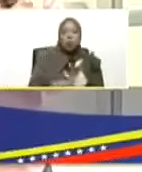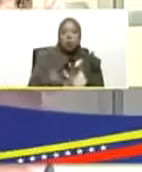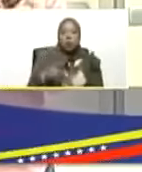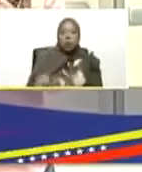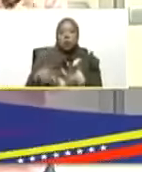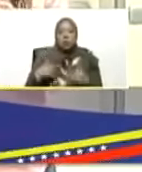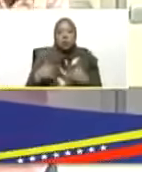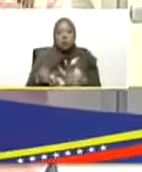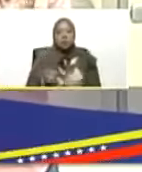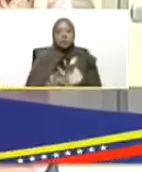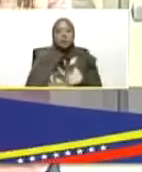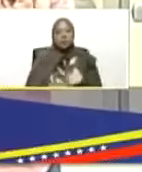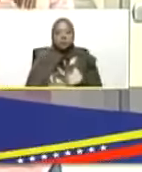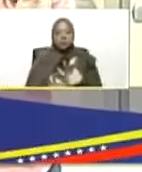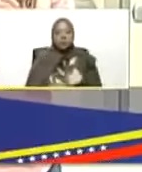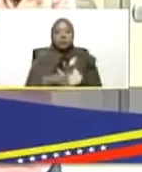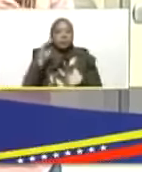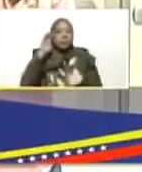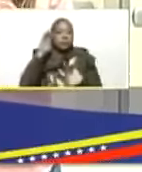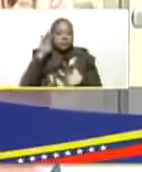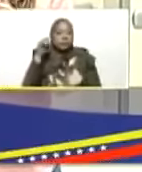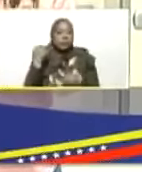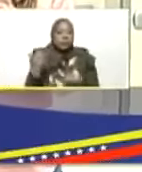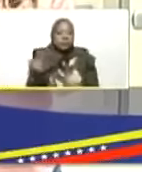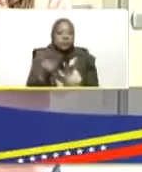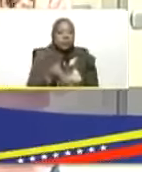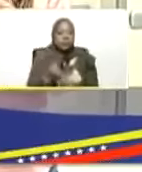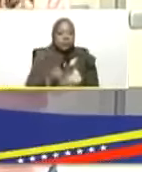la salud. Aquí lo que vamos es